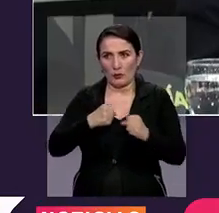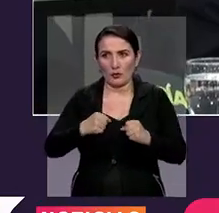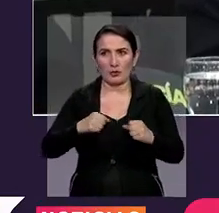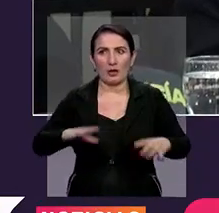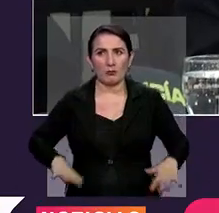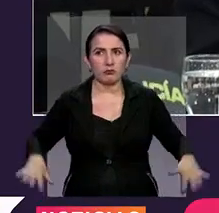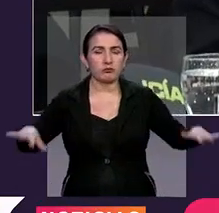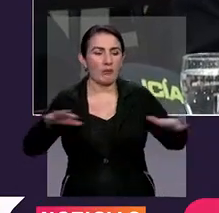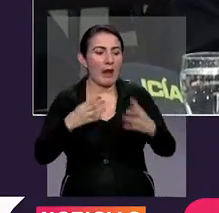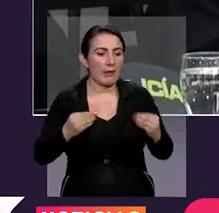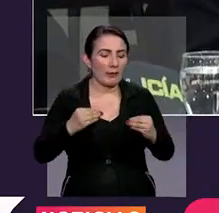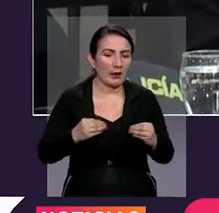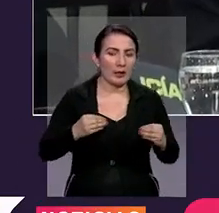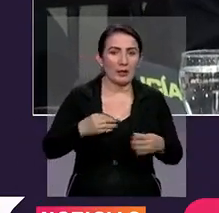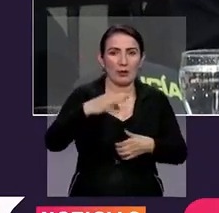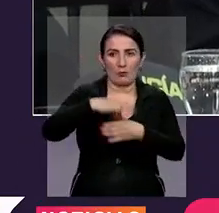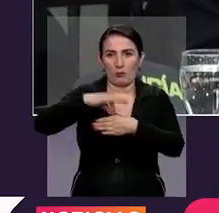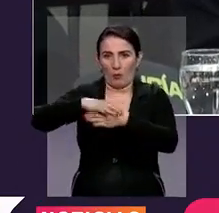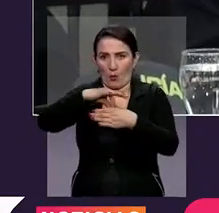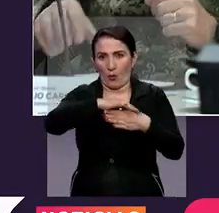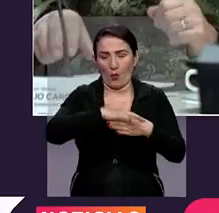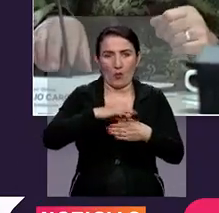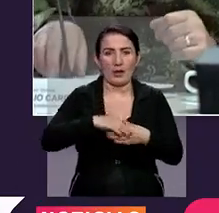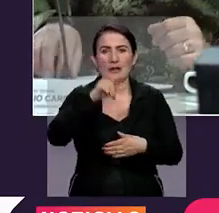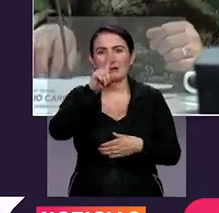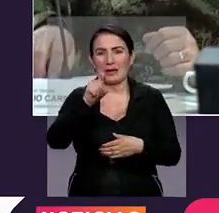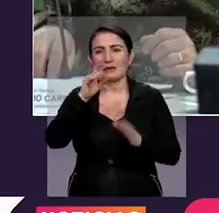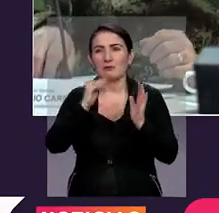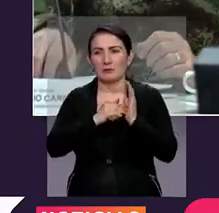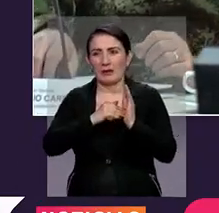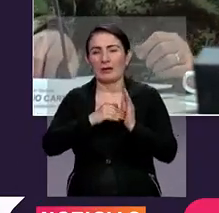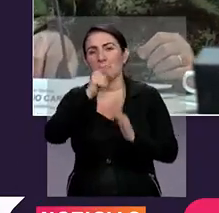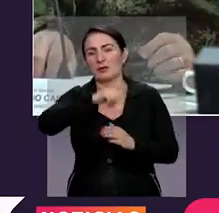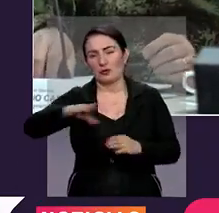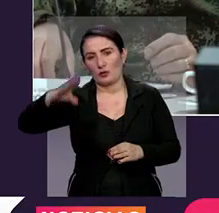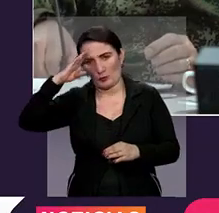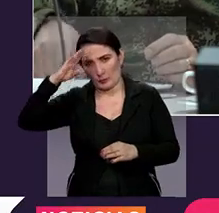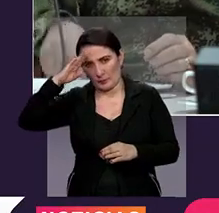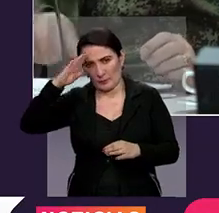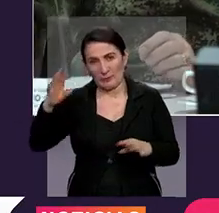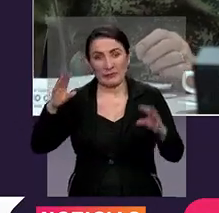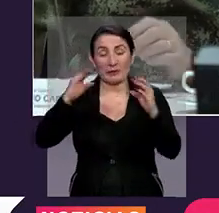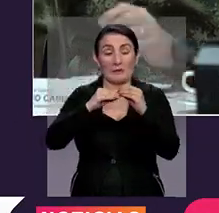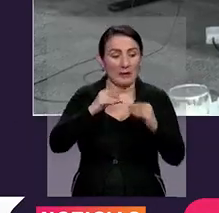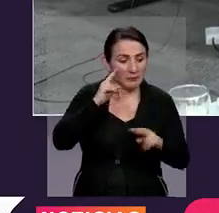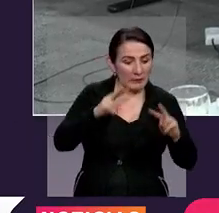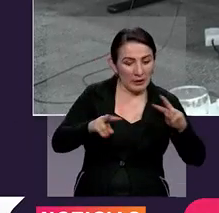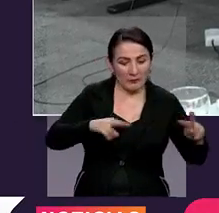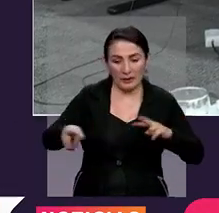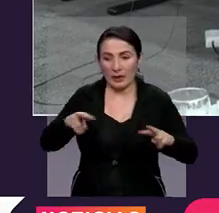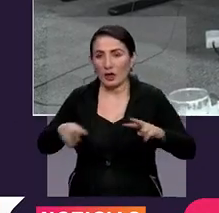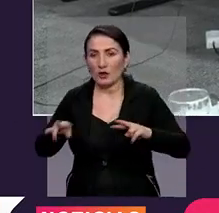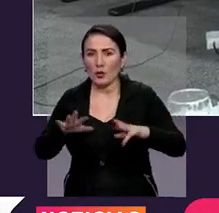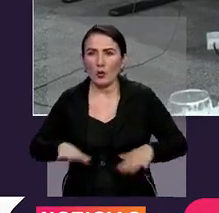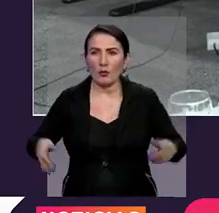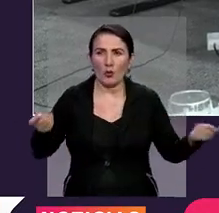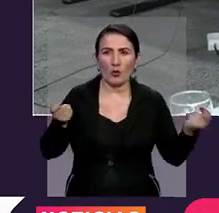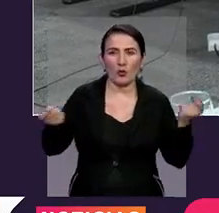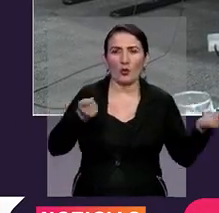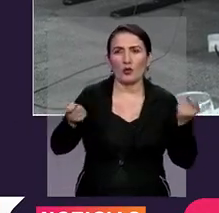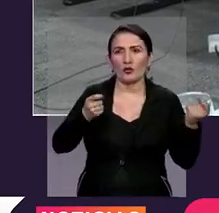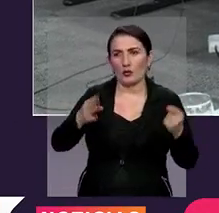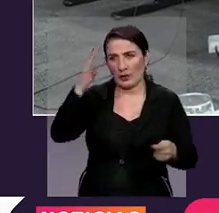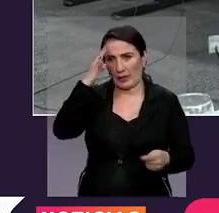pues dispuesto para garantizar la seguridad de 6.000 uniformados de la policía, y también se está verificando cómo serán los controles del